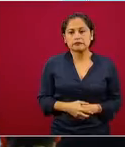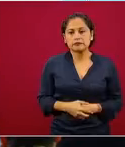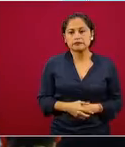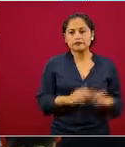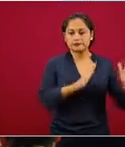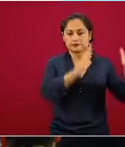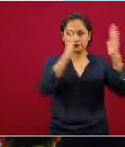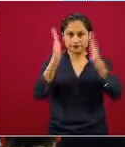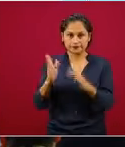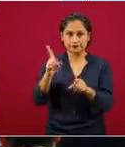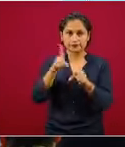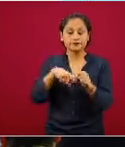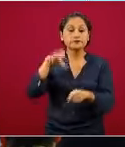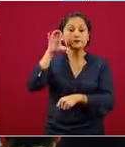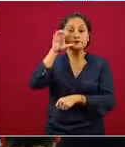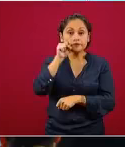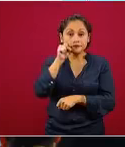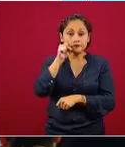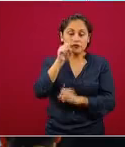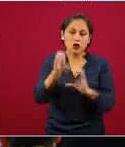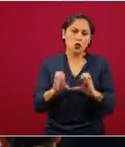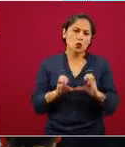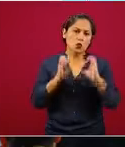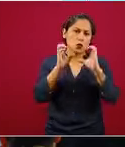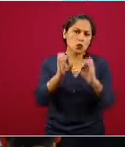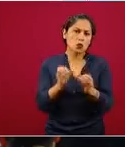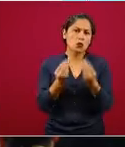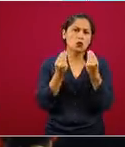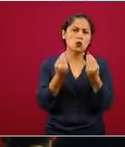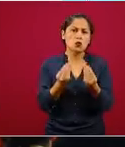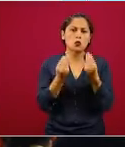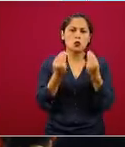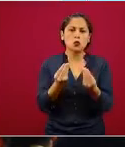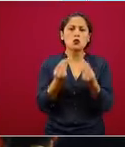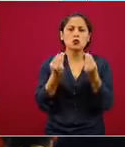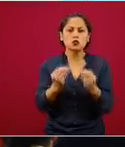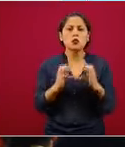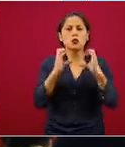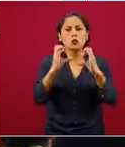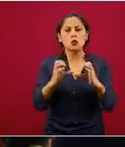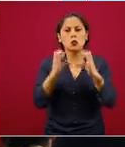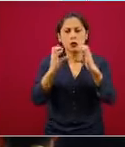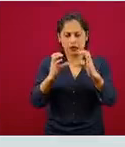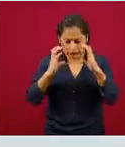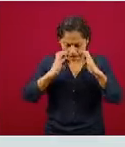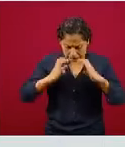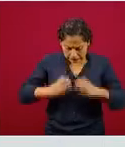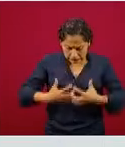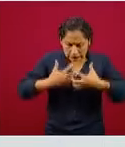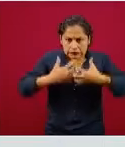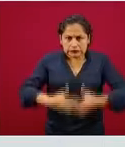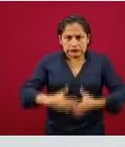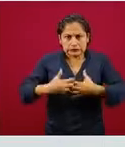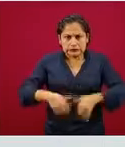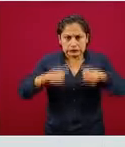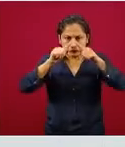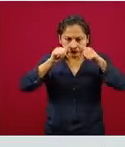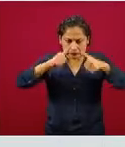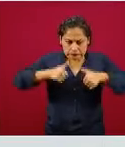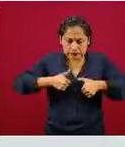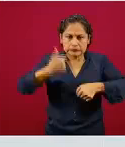En naranja, máximo cuidado, énfasis en el control metabólico, énfasis en la sana